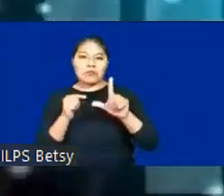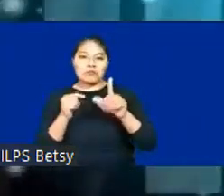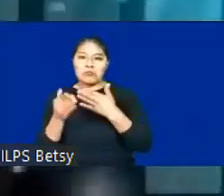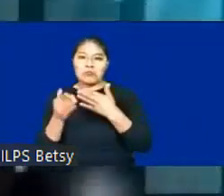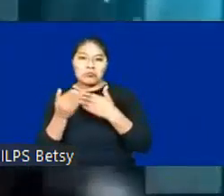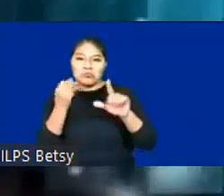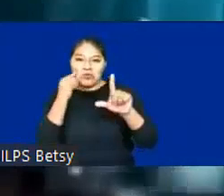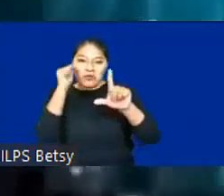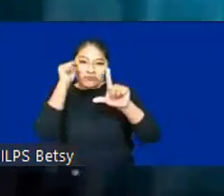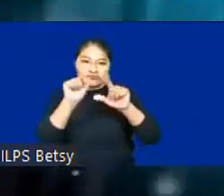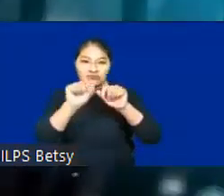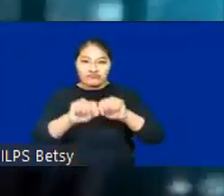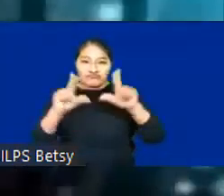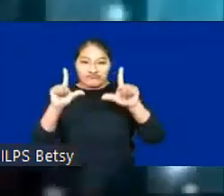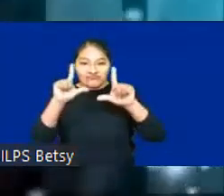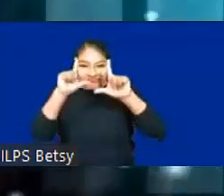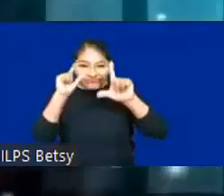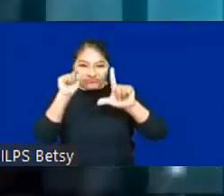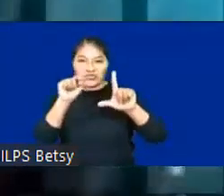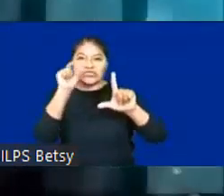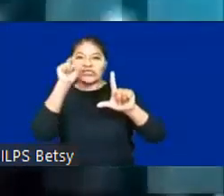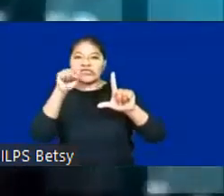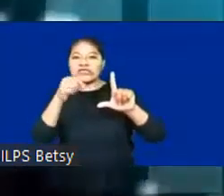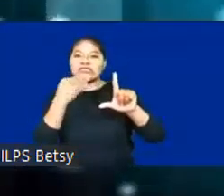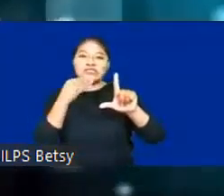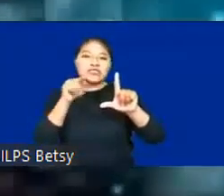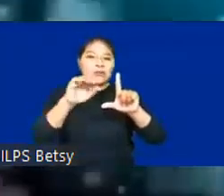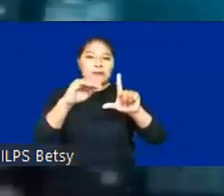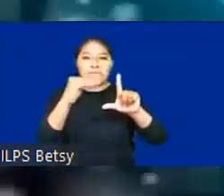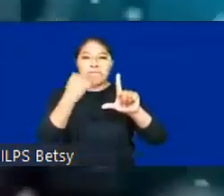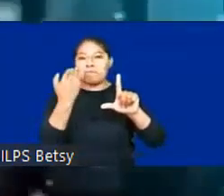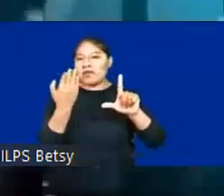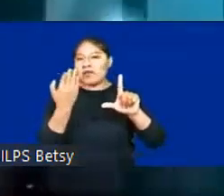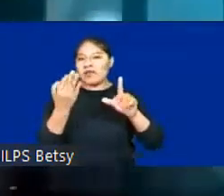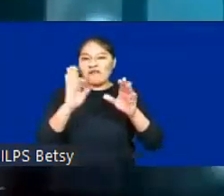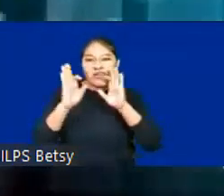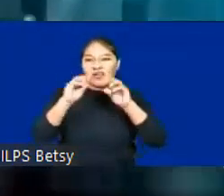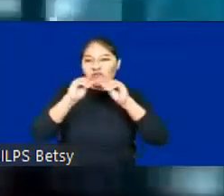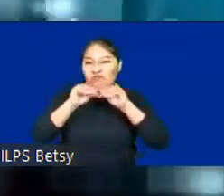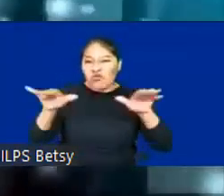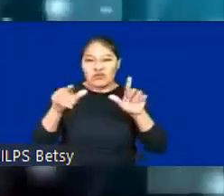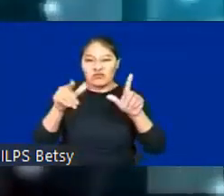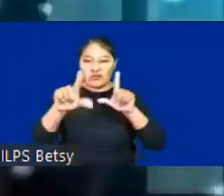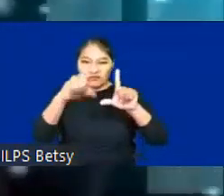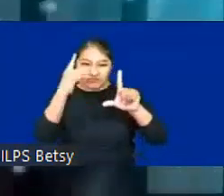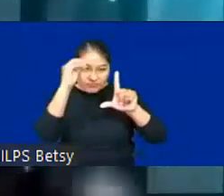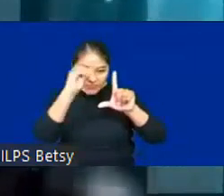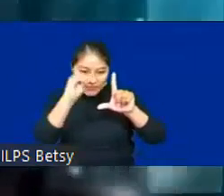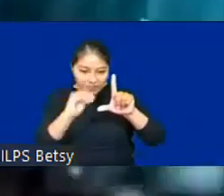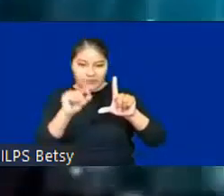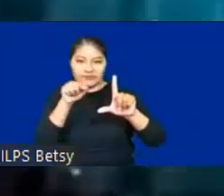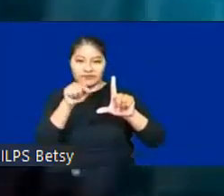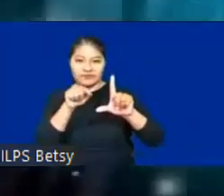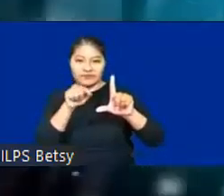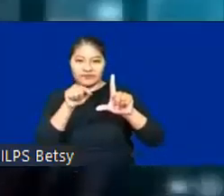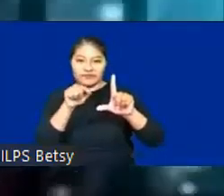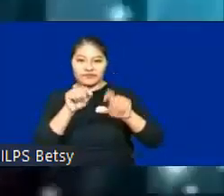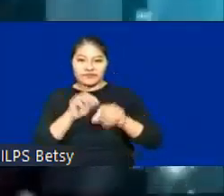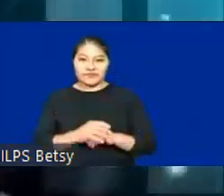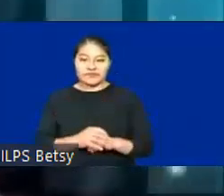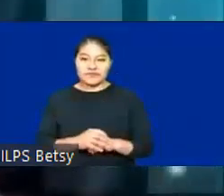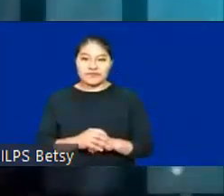de publicidad, ¿no? Además tenemos una plataforma importantísima que se denomina Síguelo y que nos